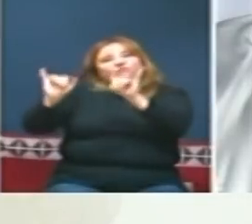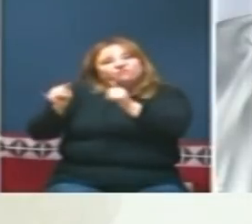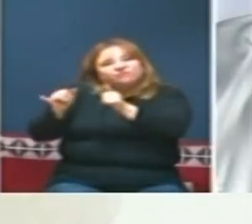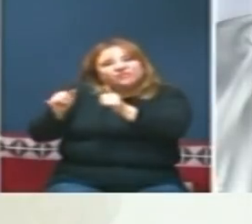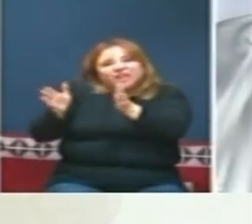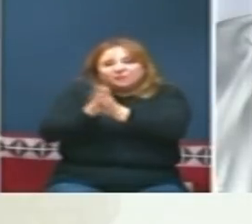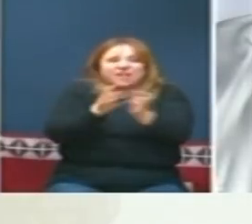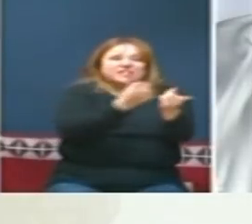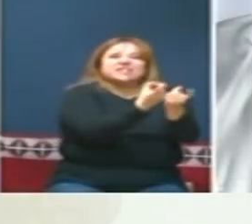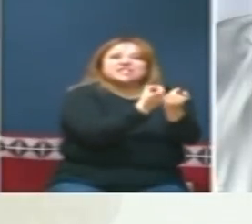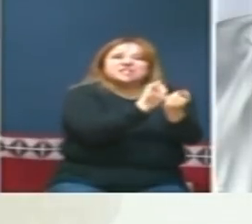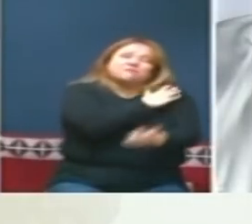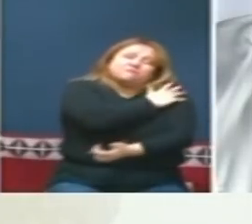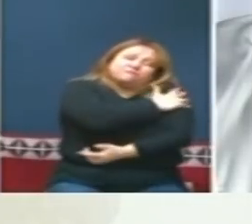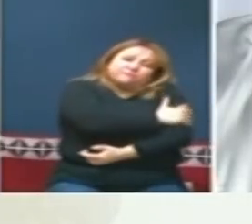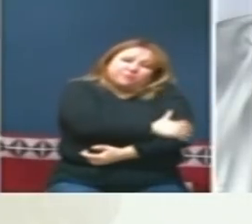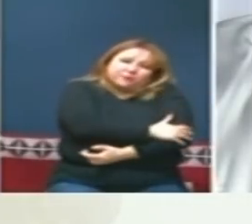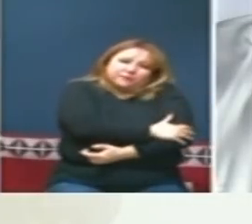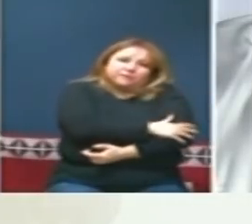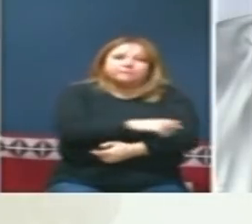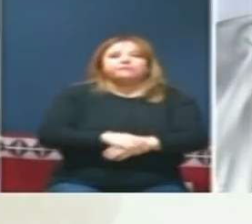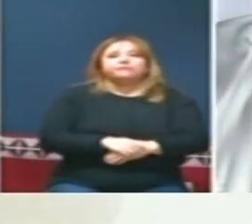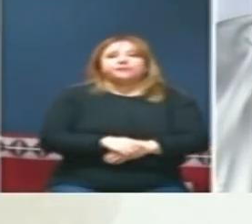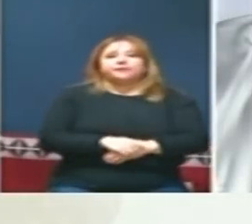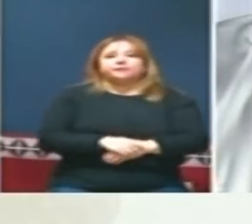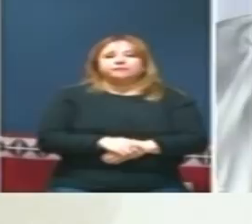más necesitados.